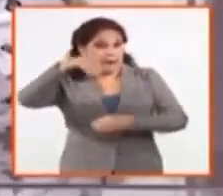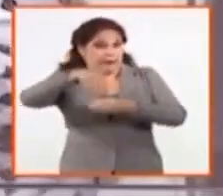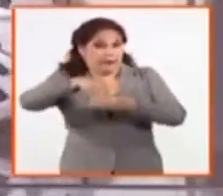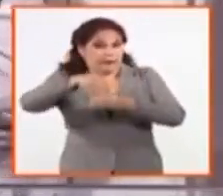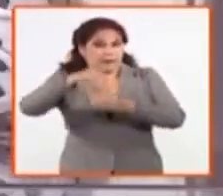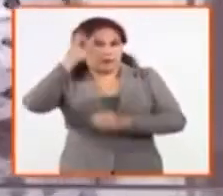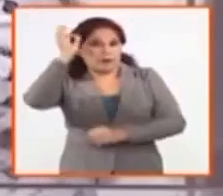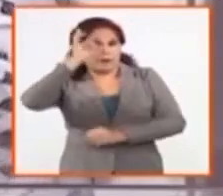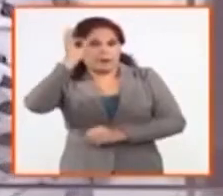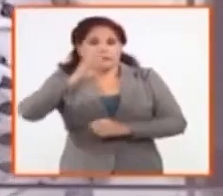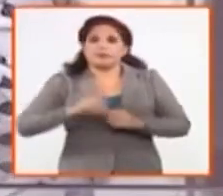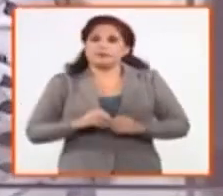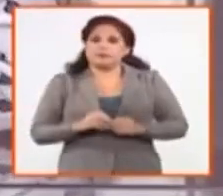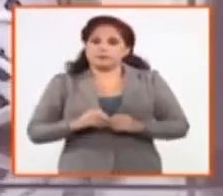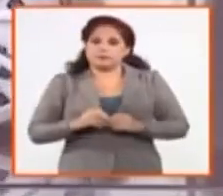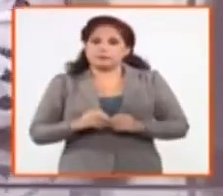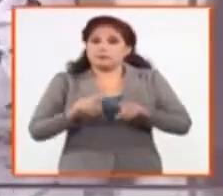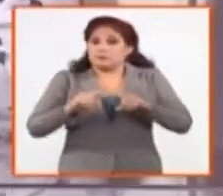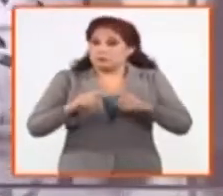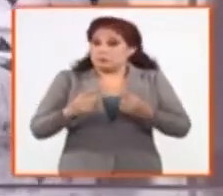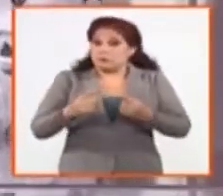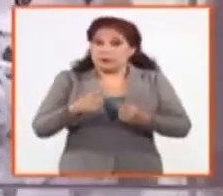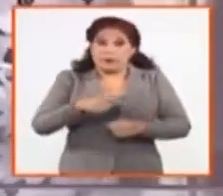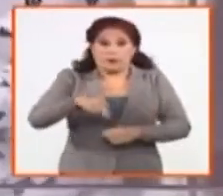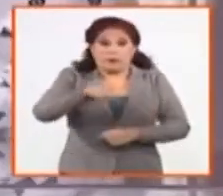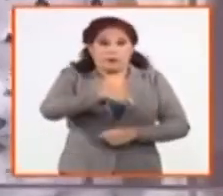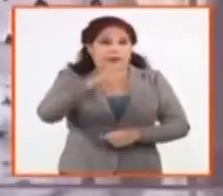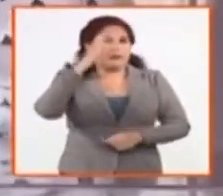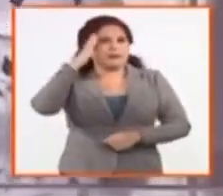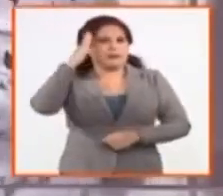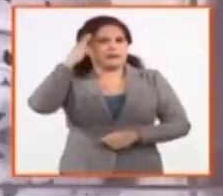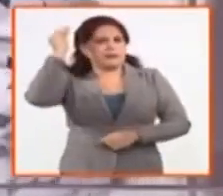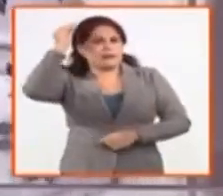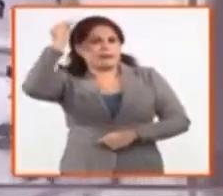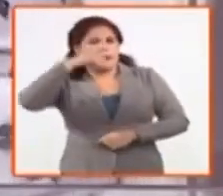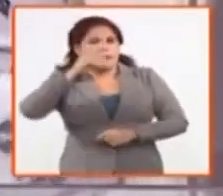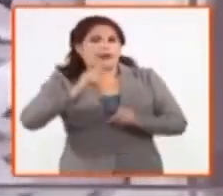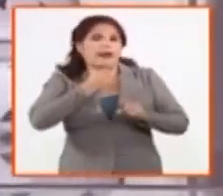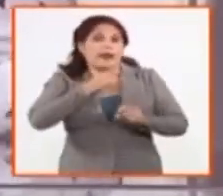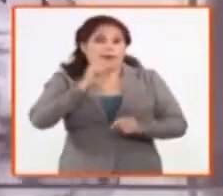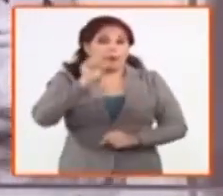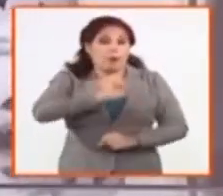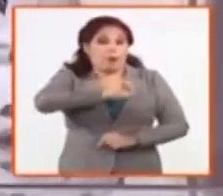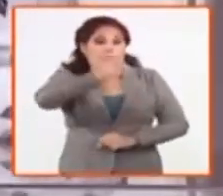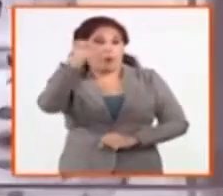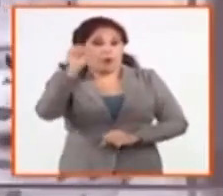al Estado, pero ellos saben que para lograr mantenerse